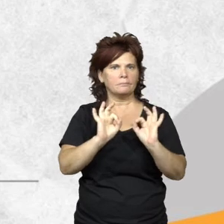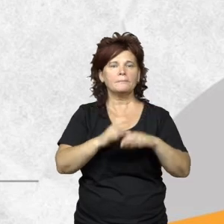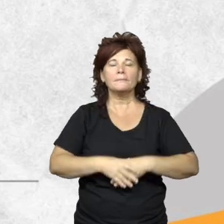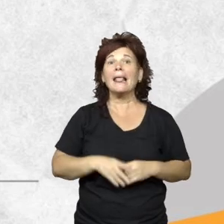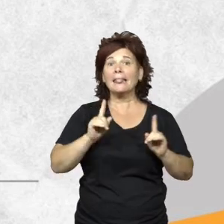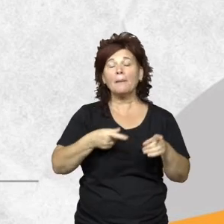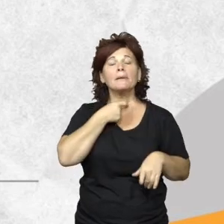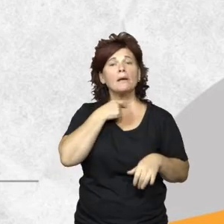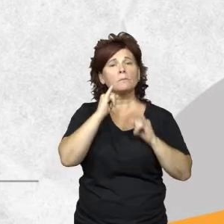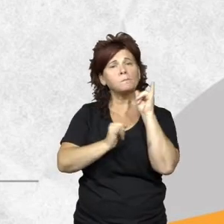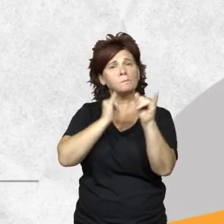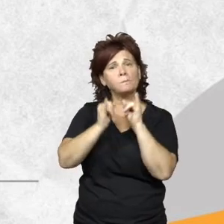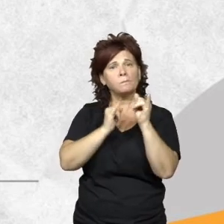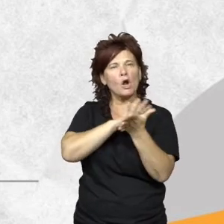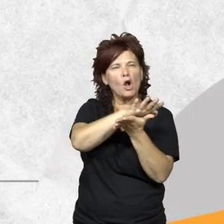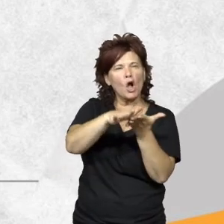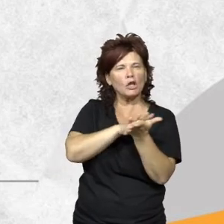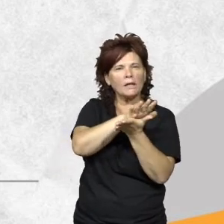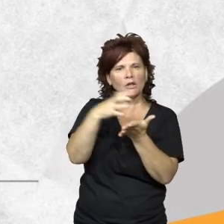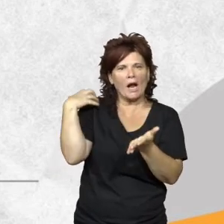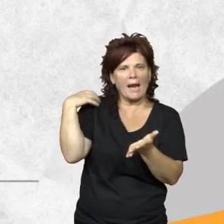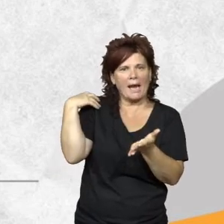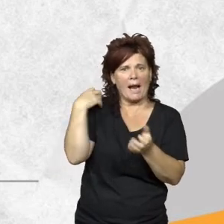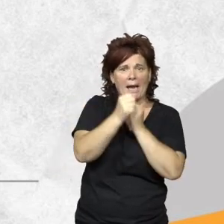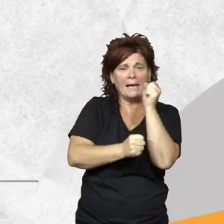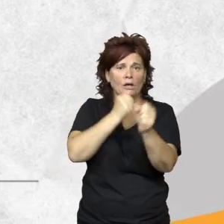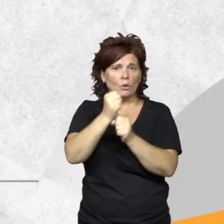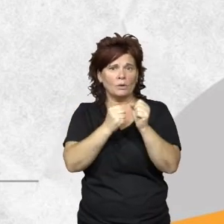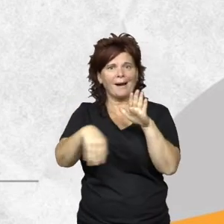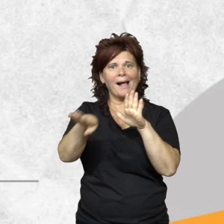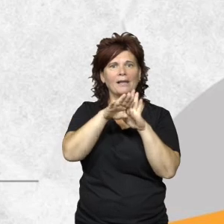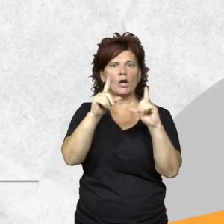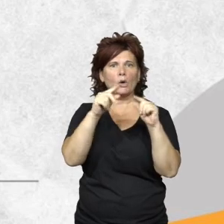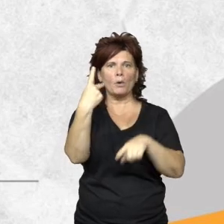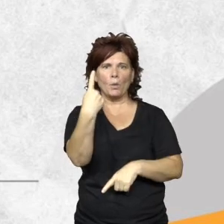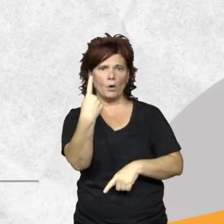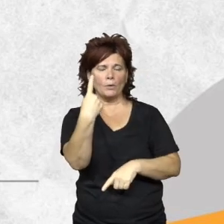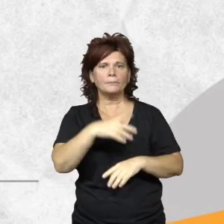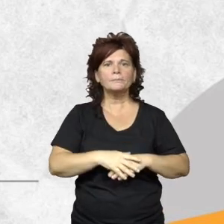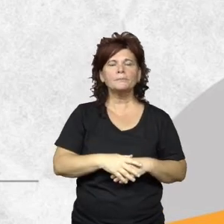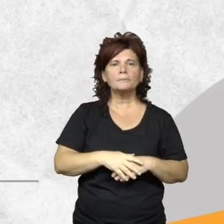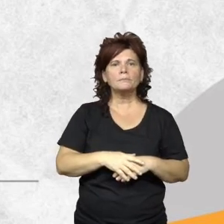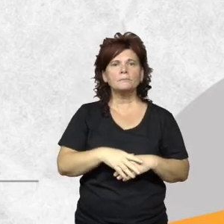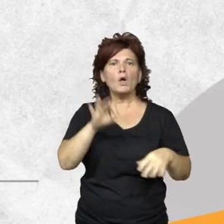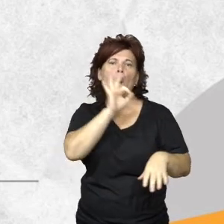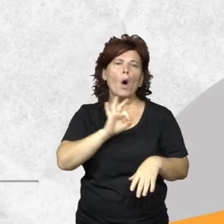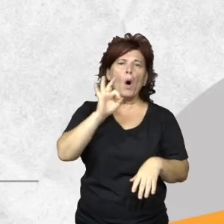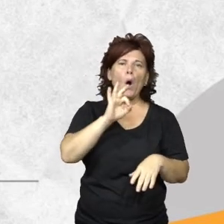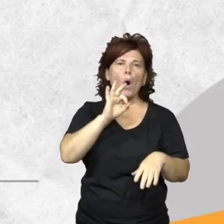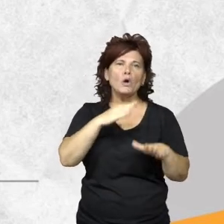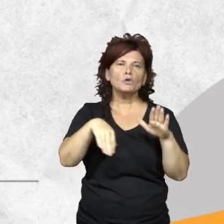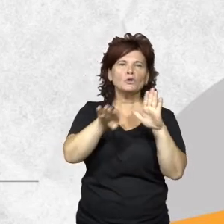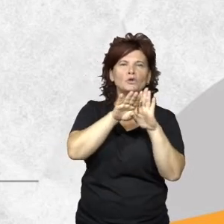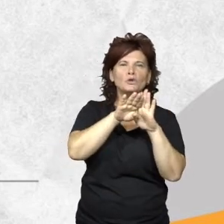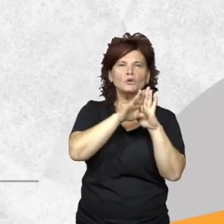También quería contarles en el contexto general de estas industrias que son categoría 1, pero digamos, son categoría 1 por